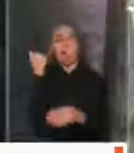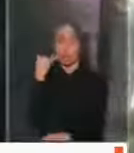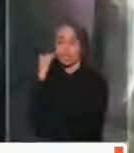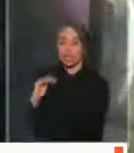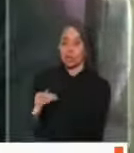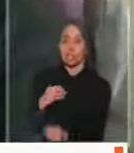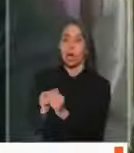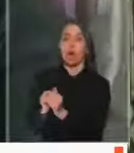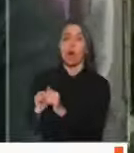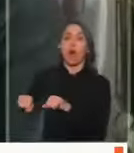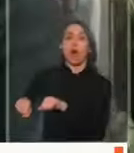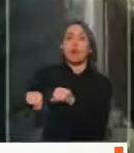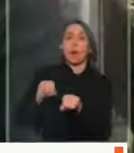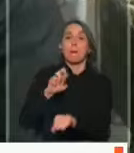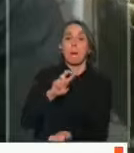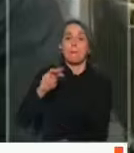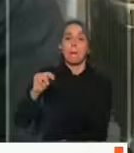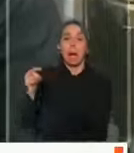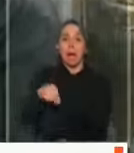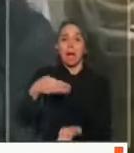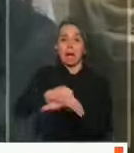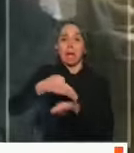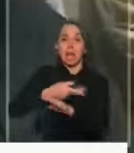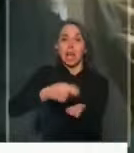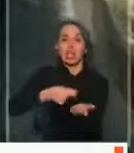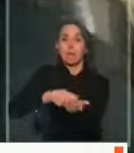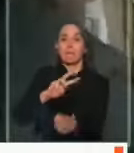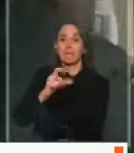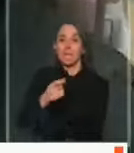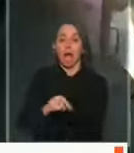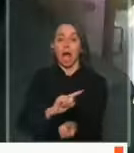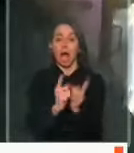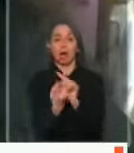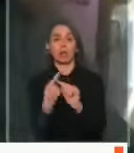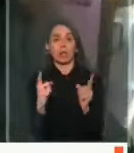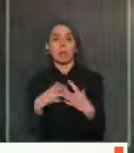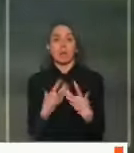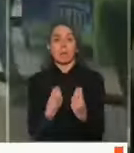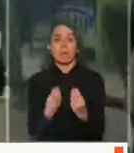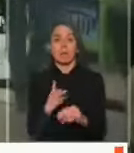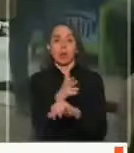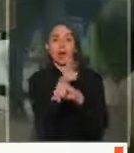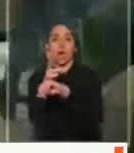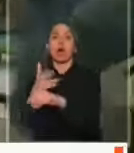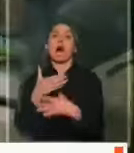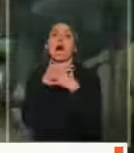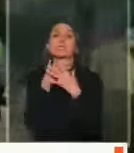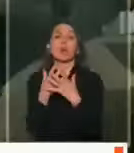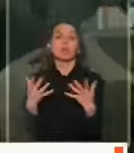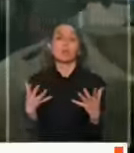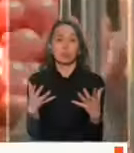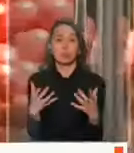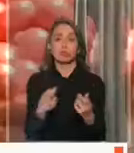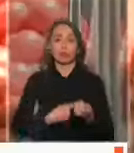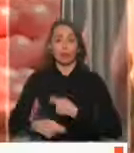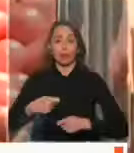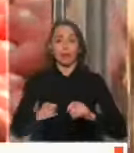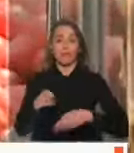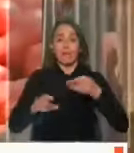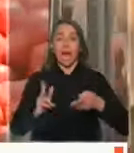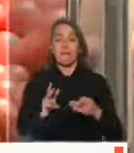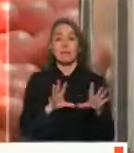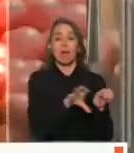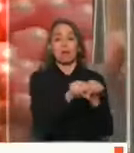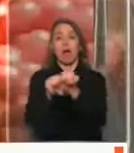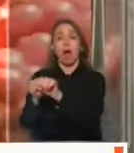venía con mi papá acá a La Vega, pero no era así. La delincuencia da miedo, mucho asalto. Clientes y locatarios coinciden, el sector